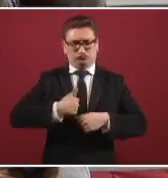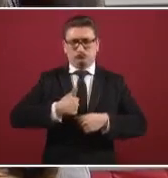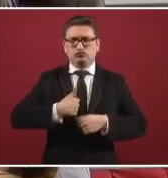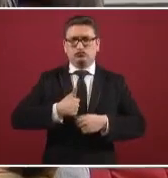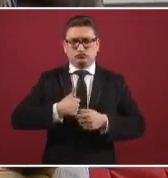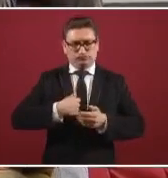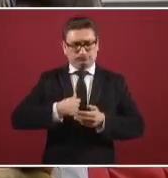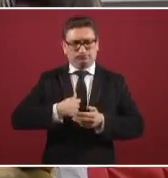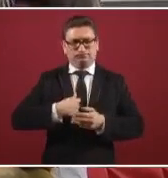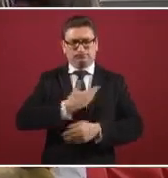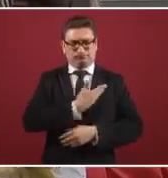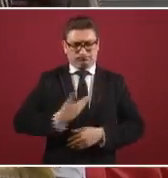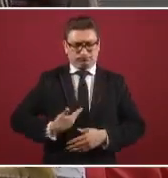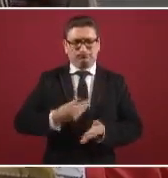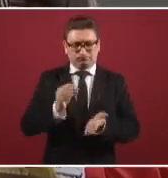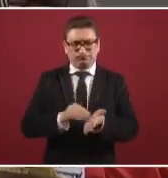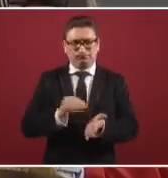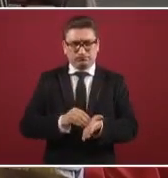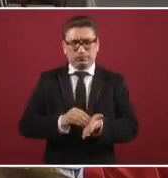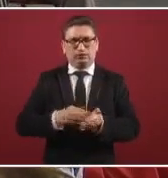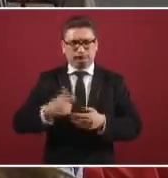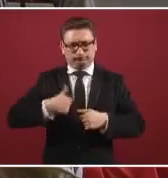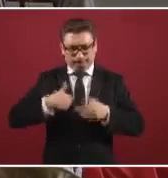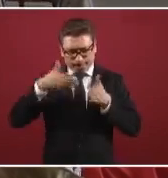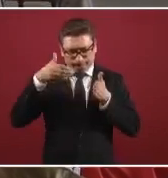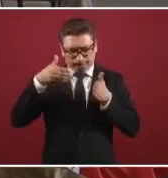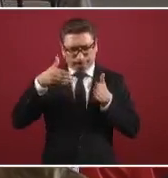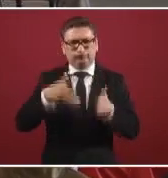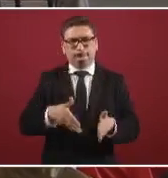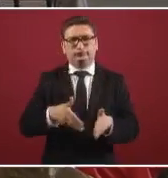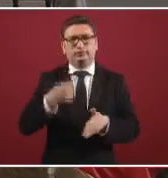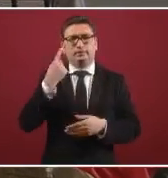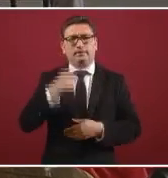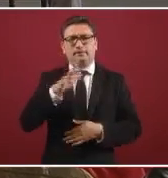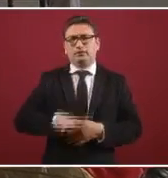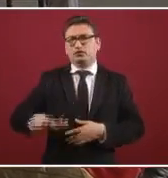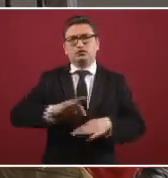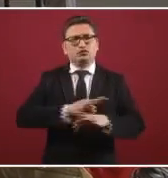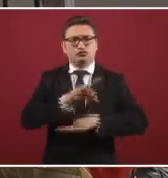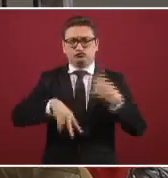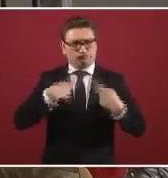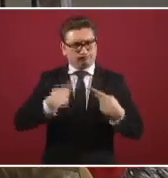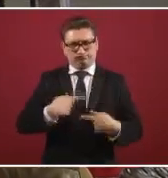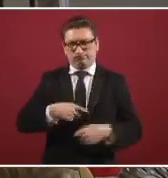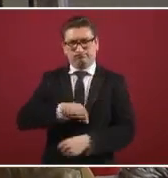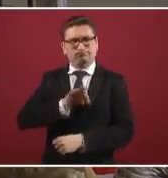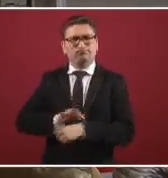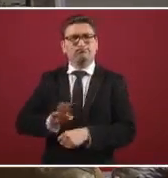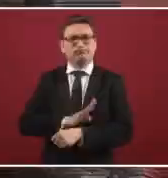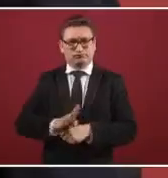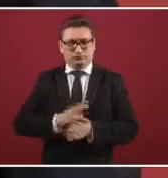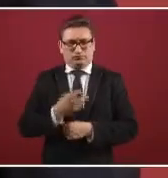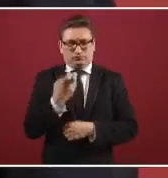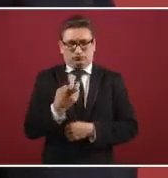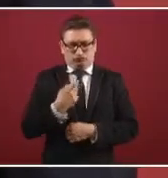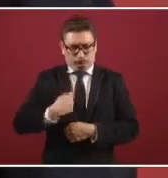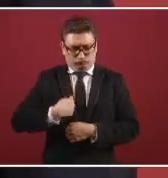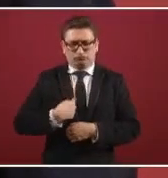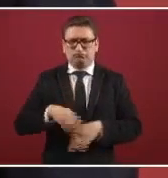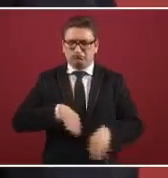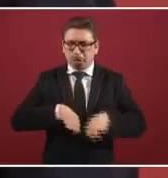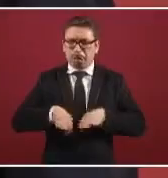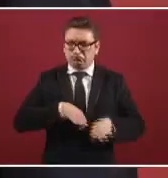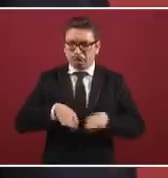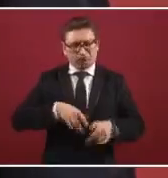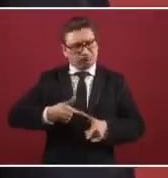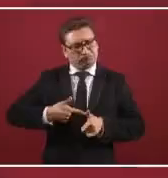por entero a la causa pública. Entonces voy a seguir trabajando